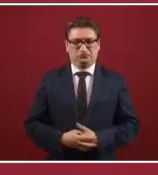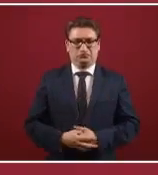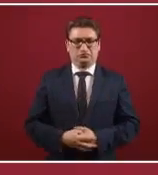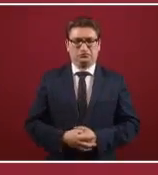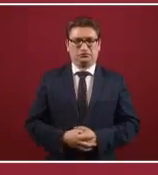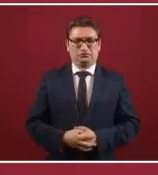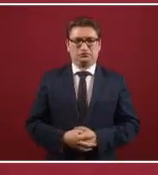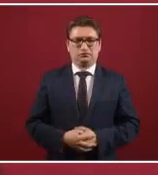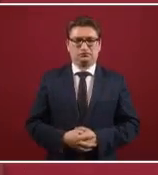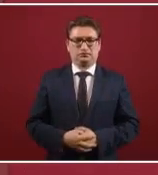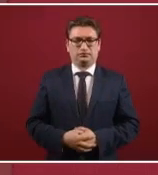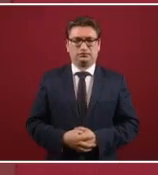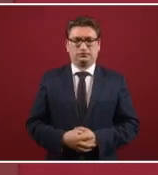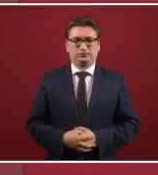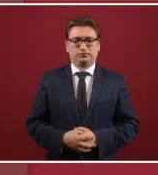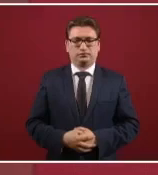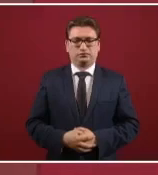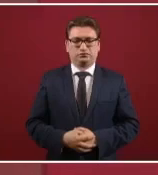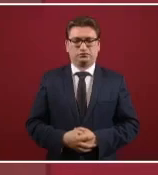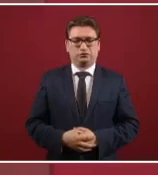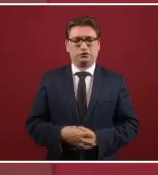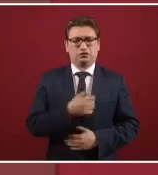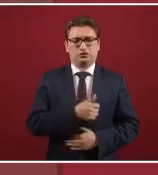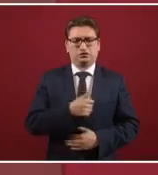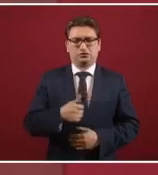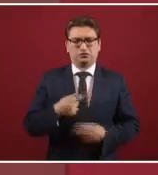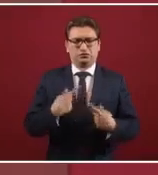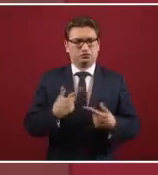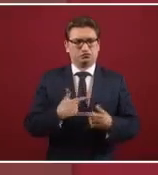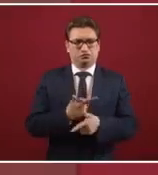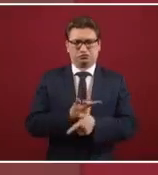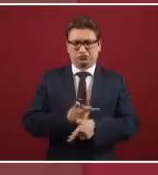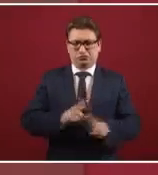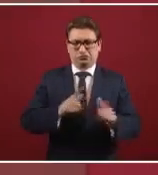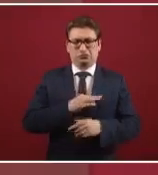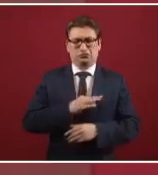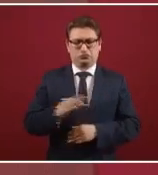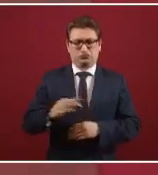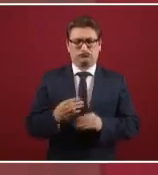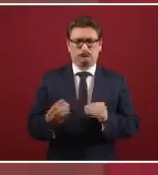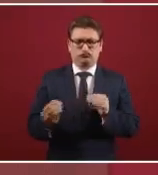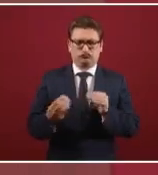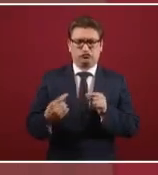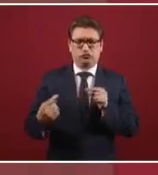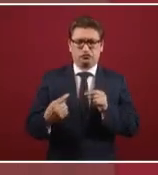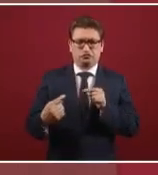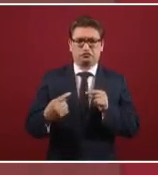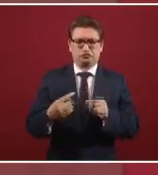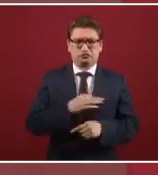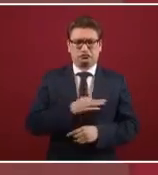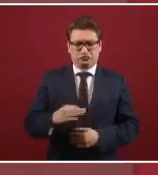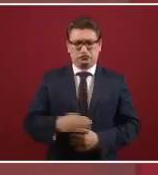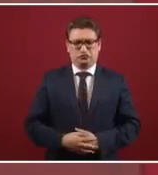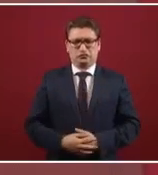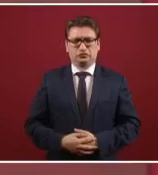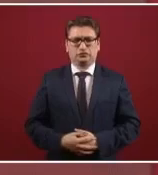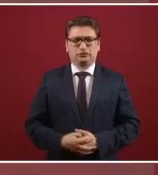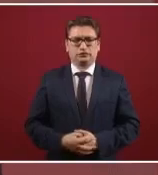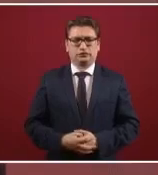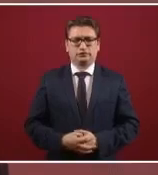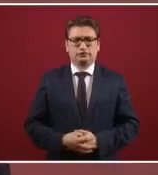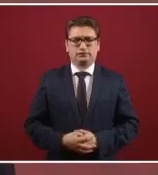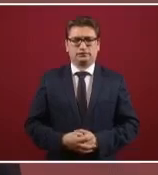que se garantizan las libertades para que haya oposición para que haya debate sobre estos temas